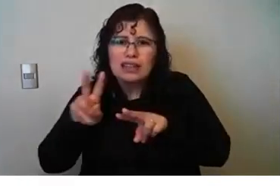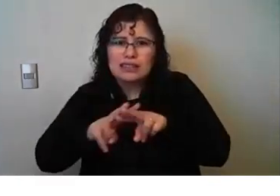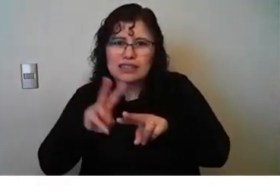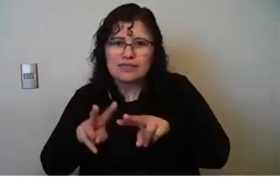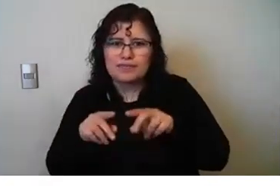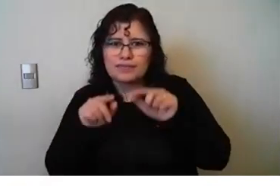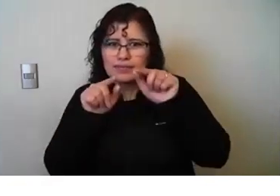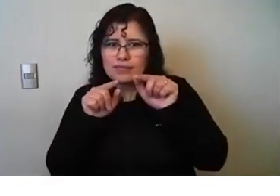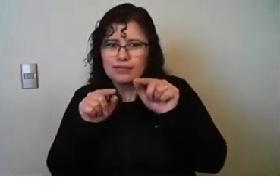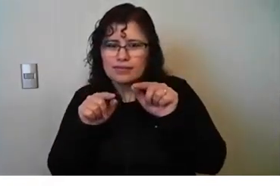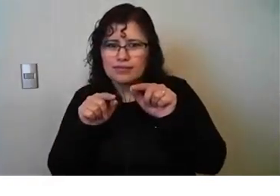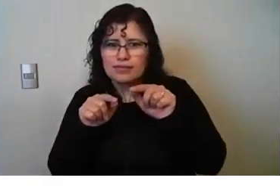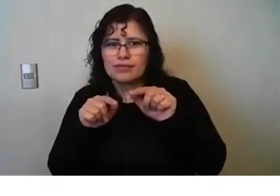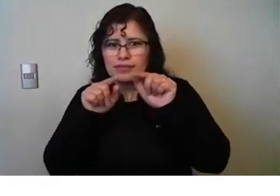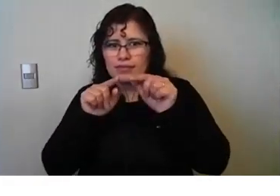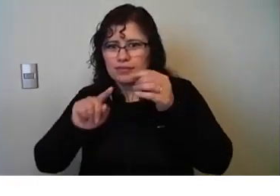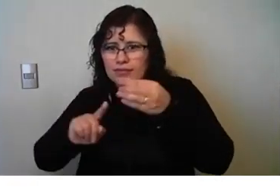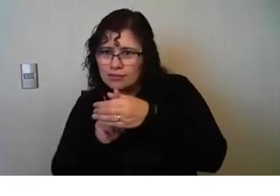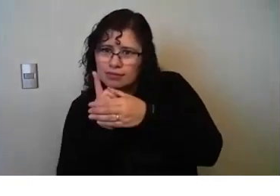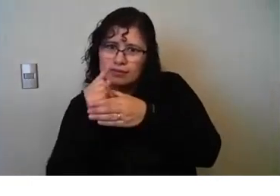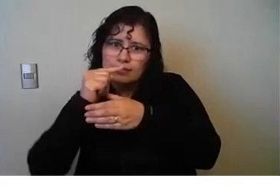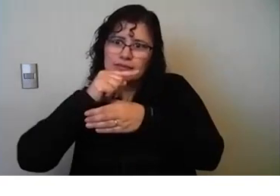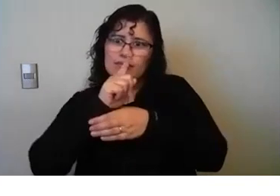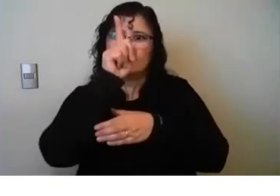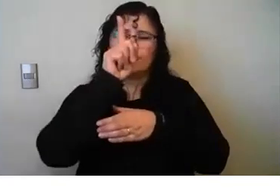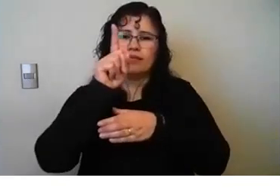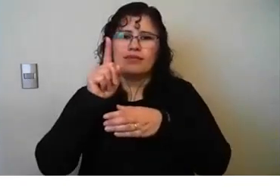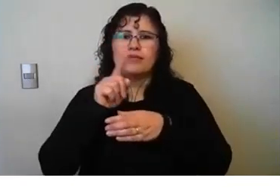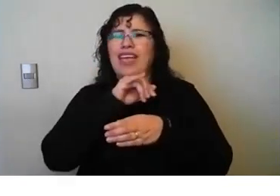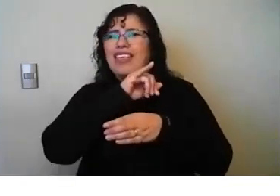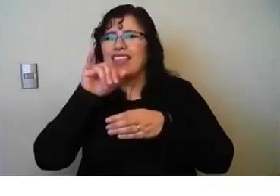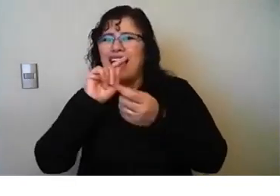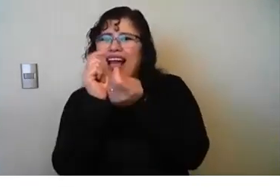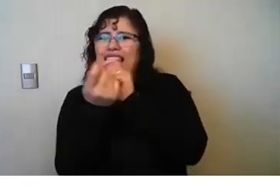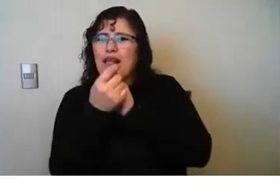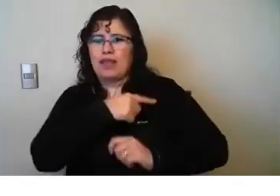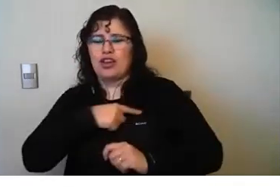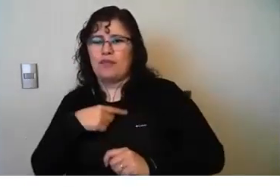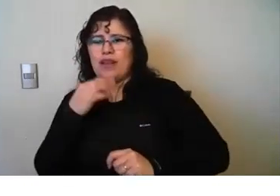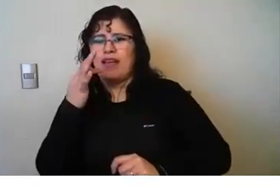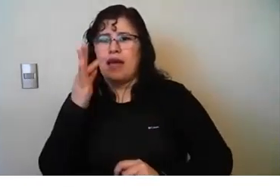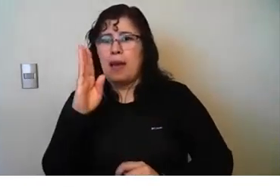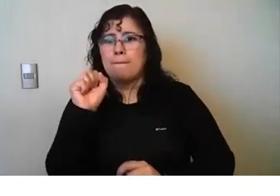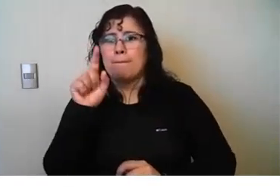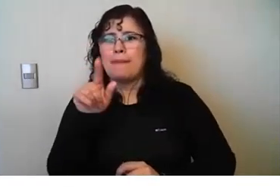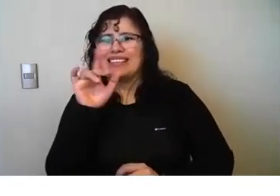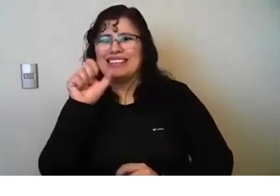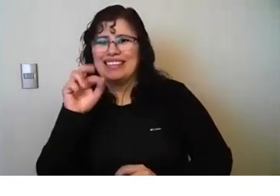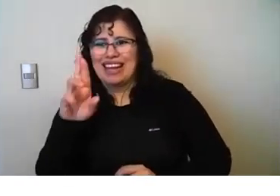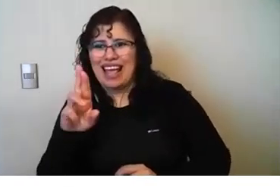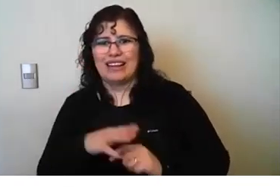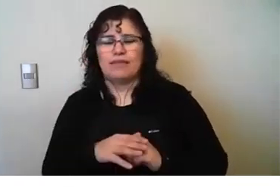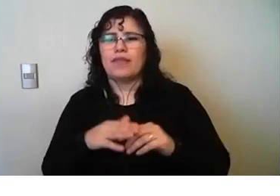o cuando se anastomosan la arteria vertebral derecha e izquierda, forman la arteria basilar. Nosotros siempre la hemos nombrado en el puente por el